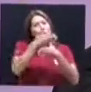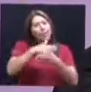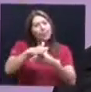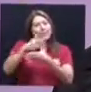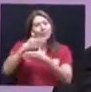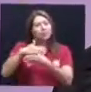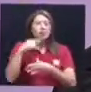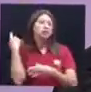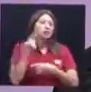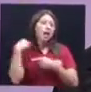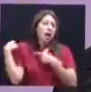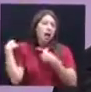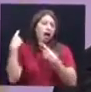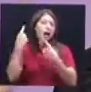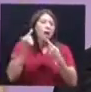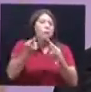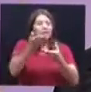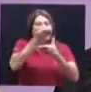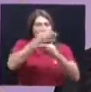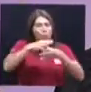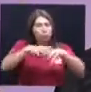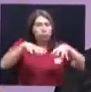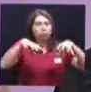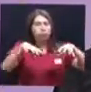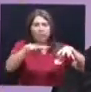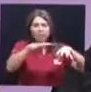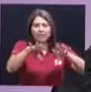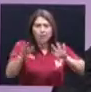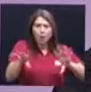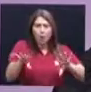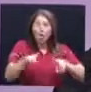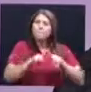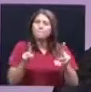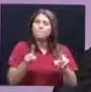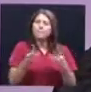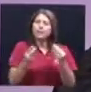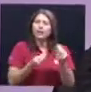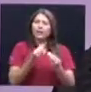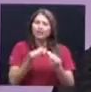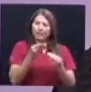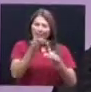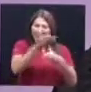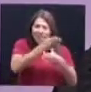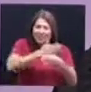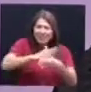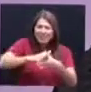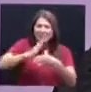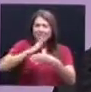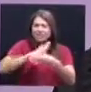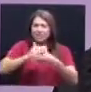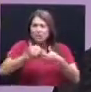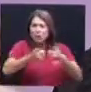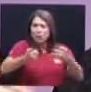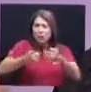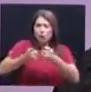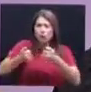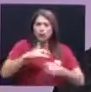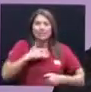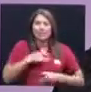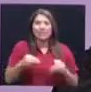una división pero donde más donde más se siente esa división es en el Consejo de